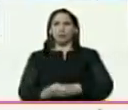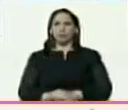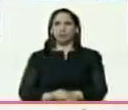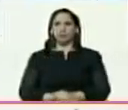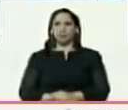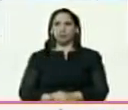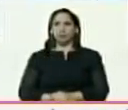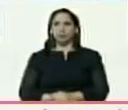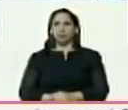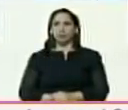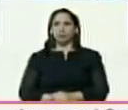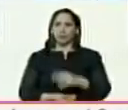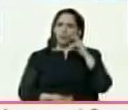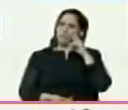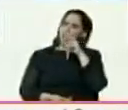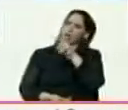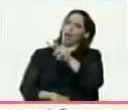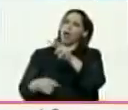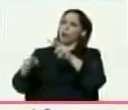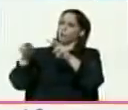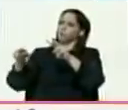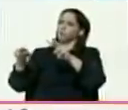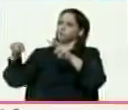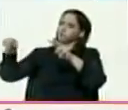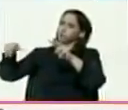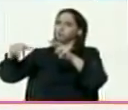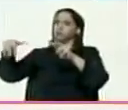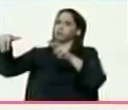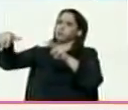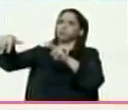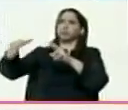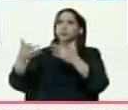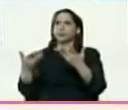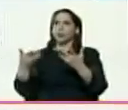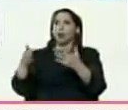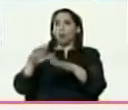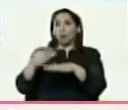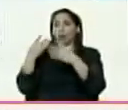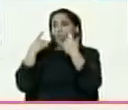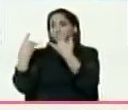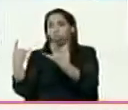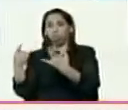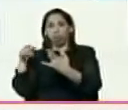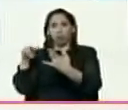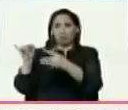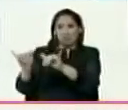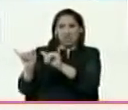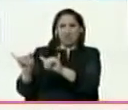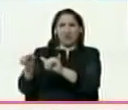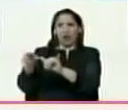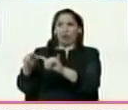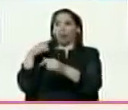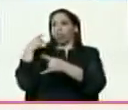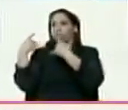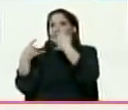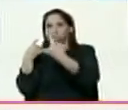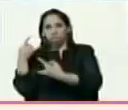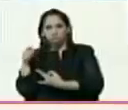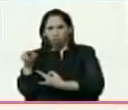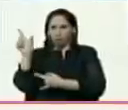por esas trochas y supuestamente porque lo admiran a sí mismos son fans de él